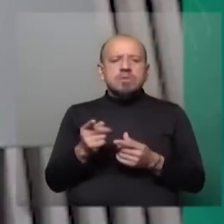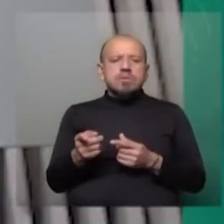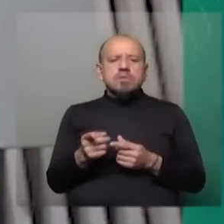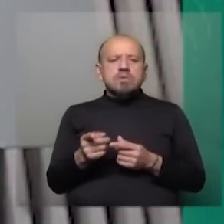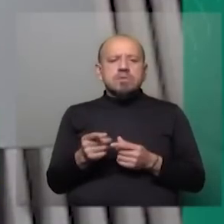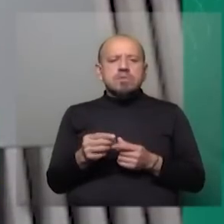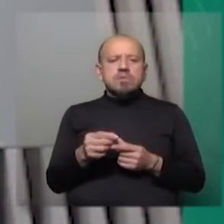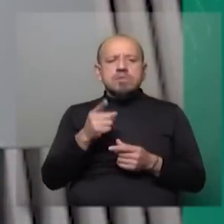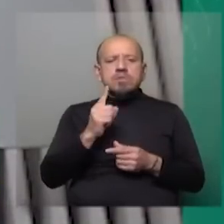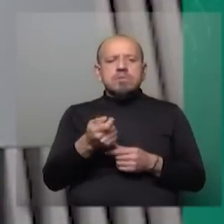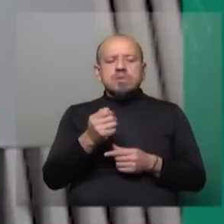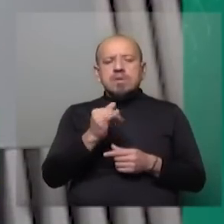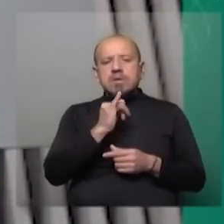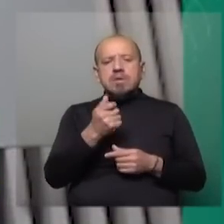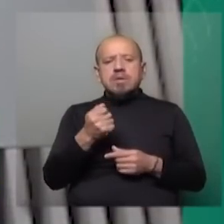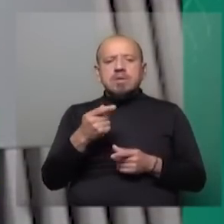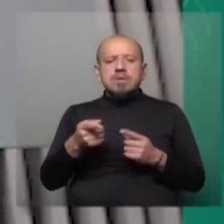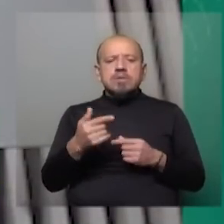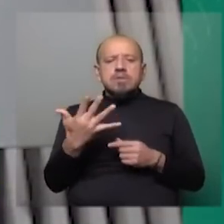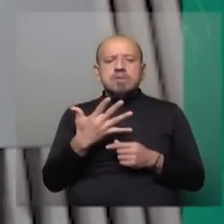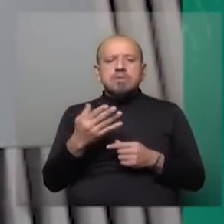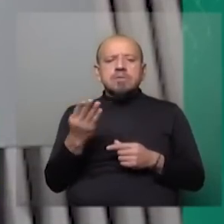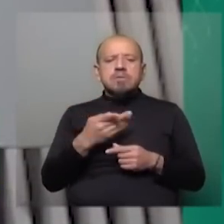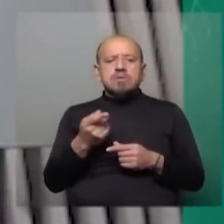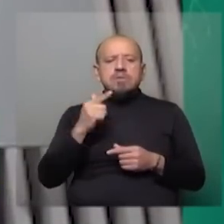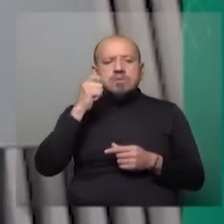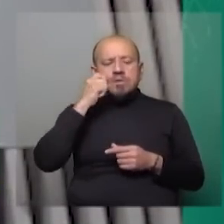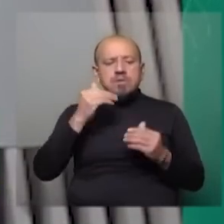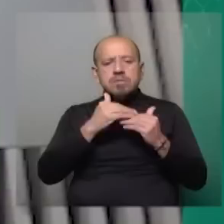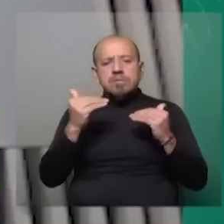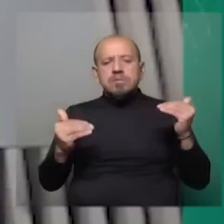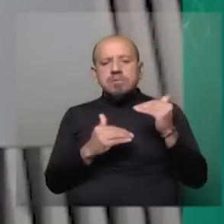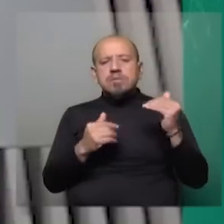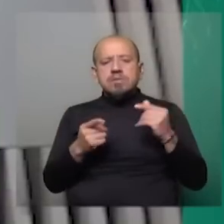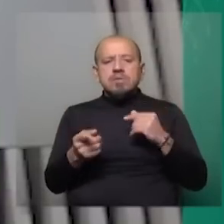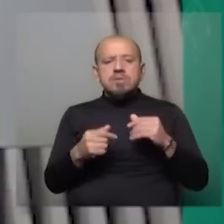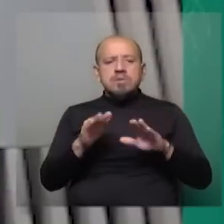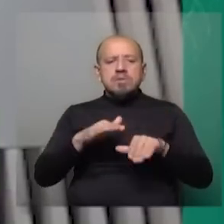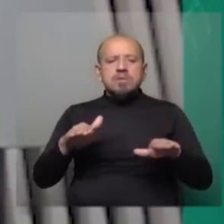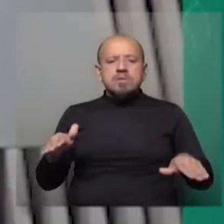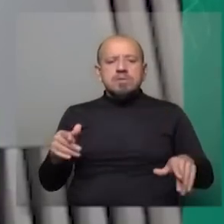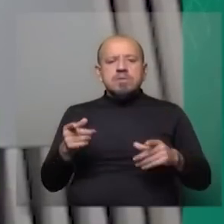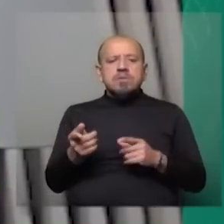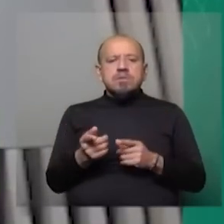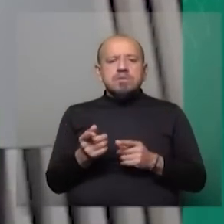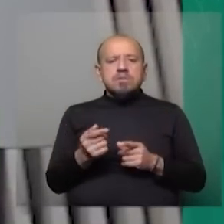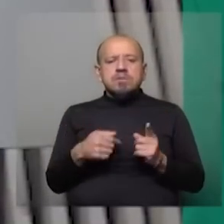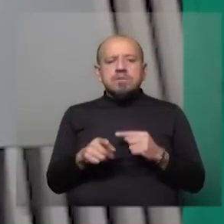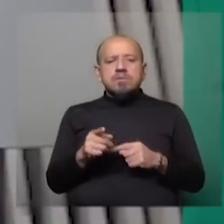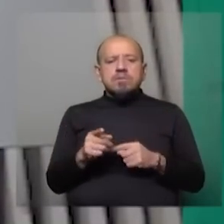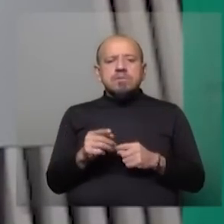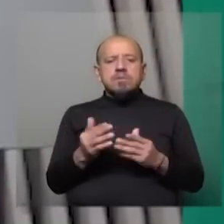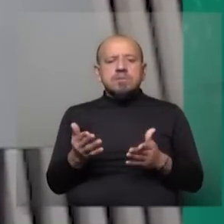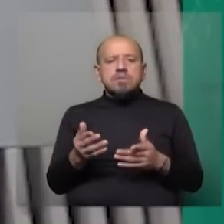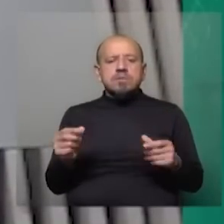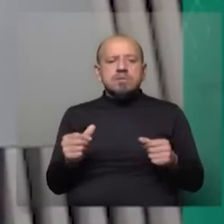una lugar donde el 5% de los habitantes son menores de edad o sea Sony niños está lleno de niños que en el fondo simplemente lo